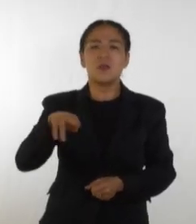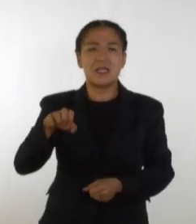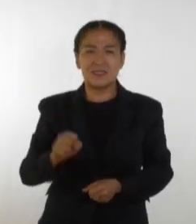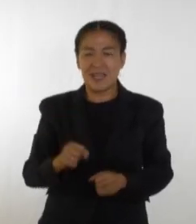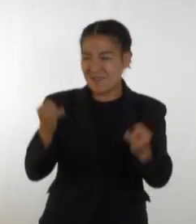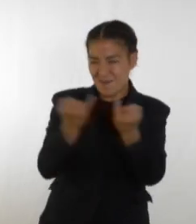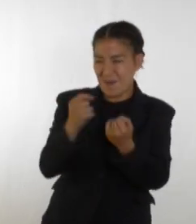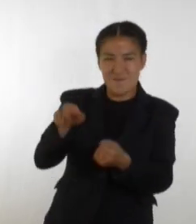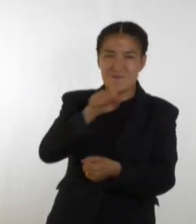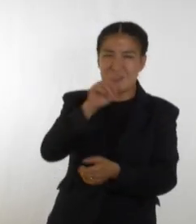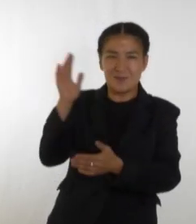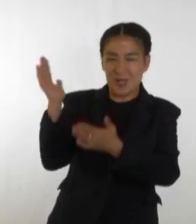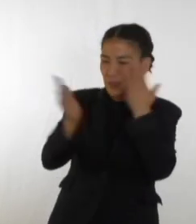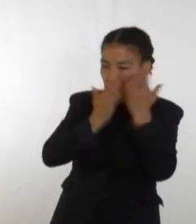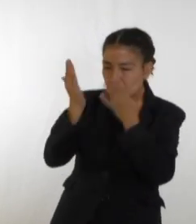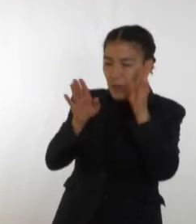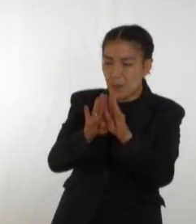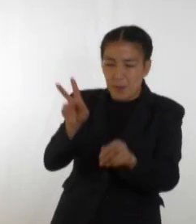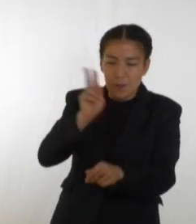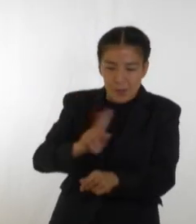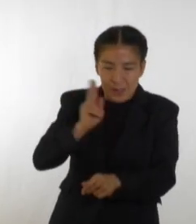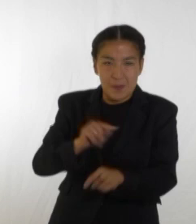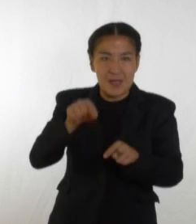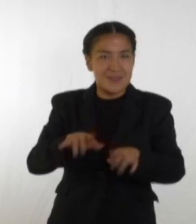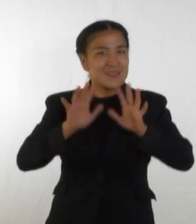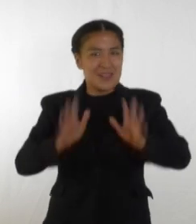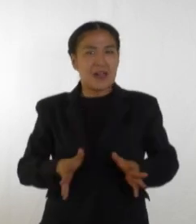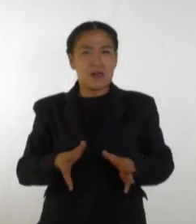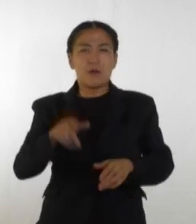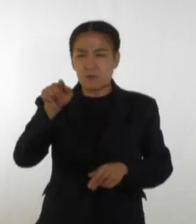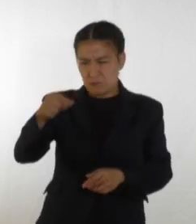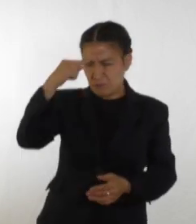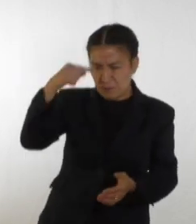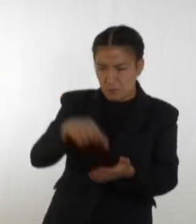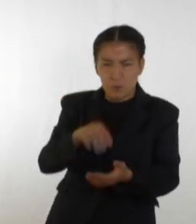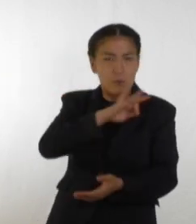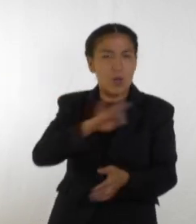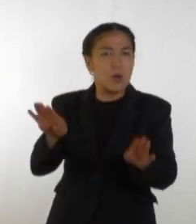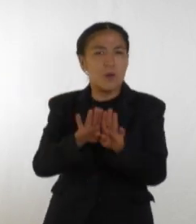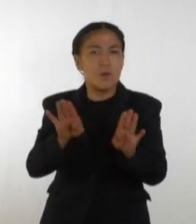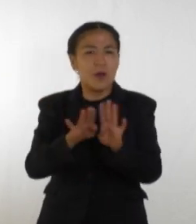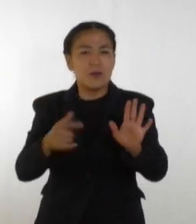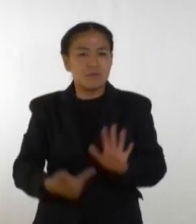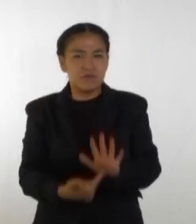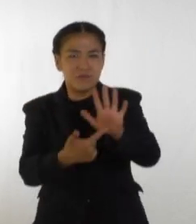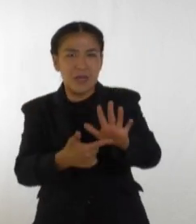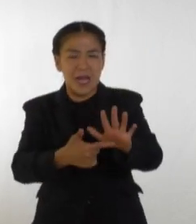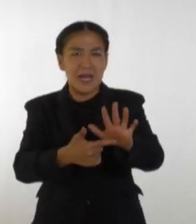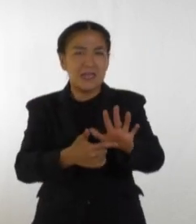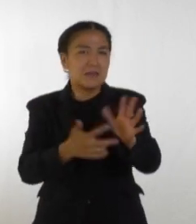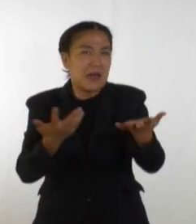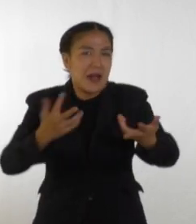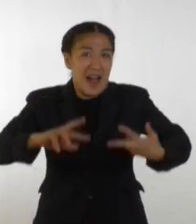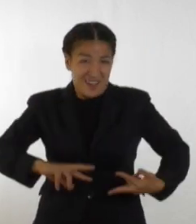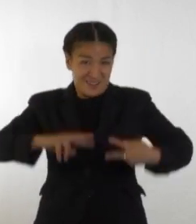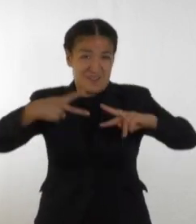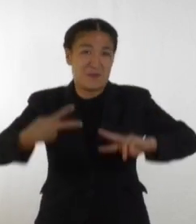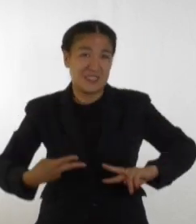como el estudio de experimentos aleatorios lleva a ciertas certezas de lo estudiado, ¿tú crees que podrían presentarse la situación